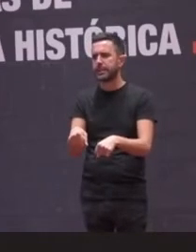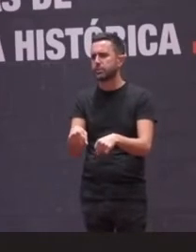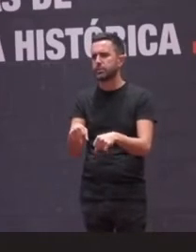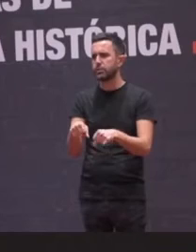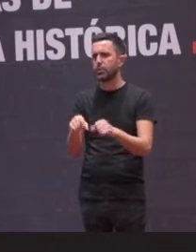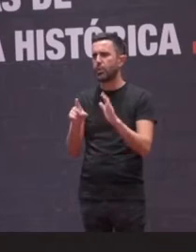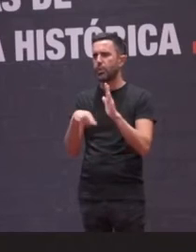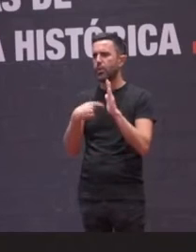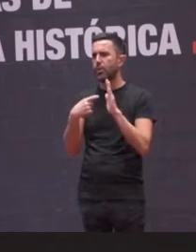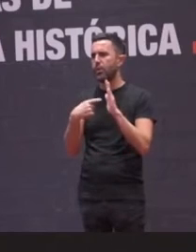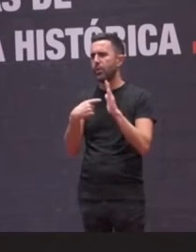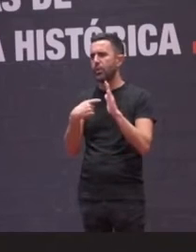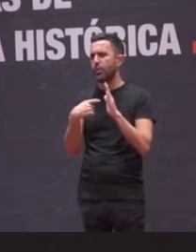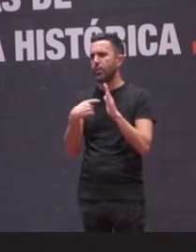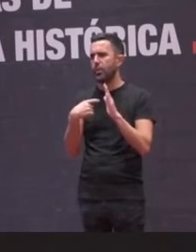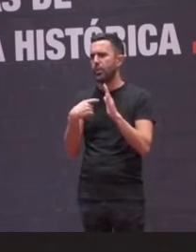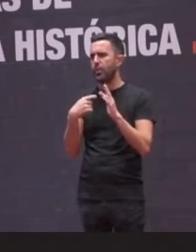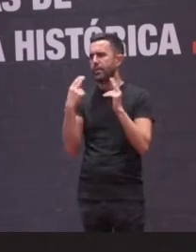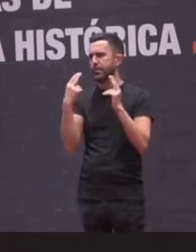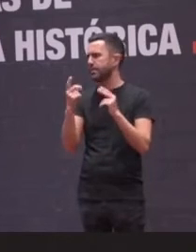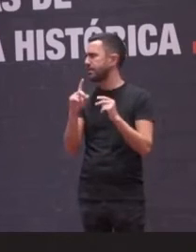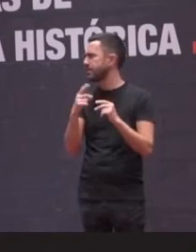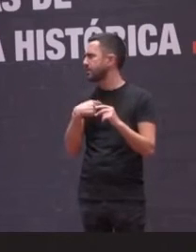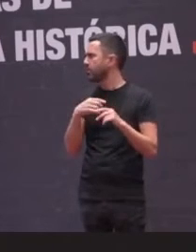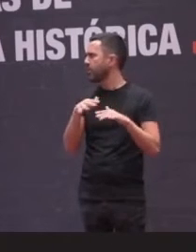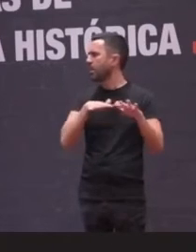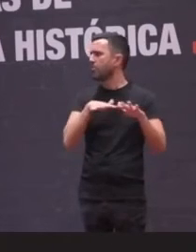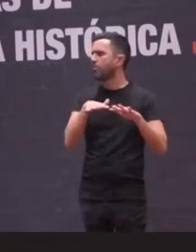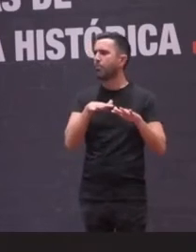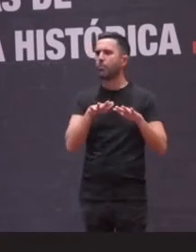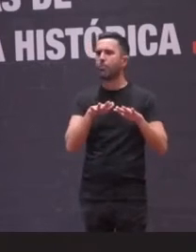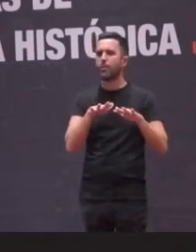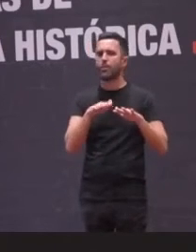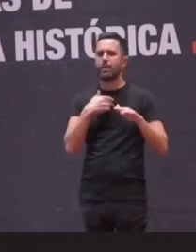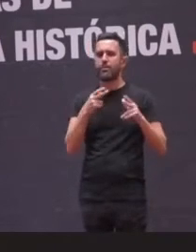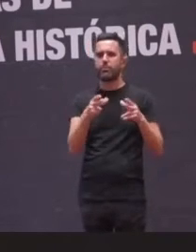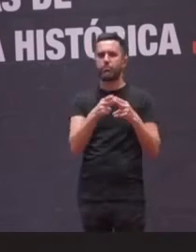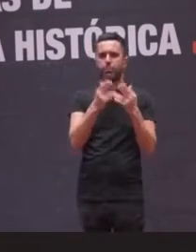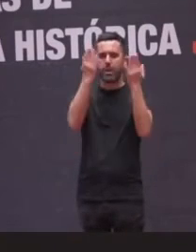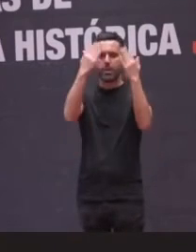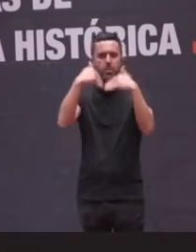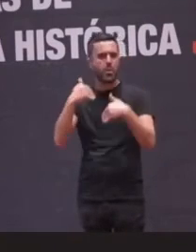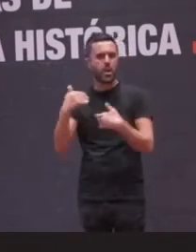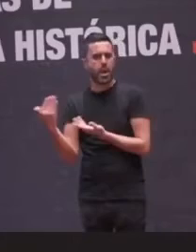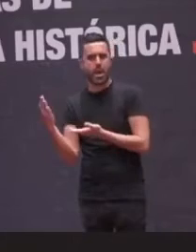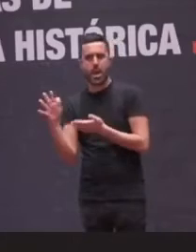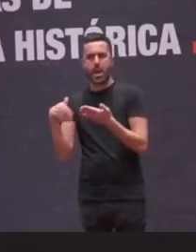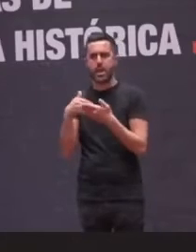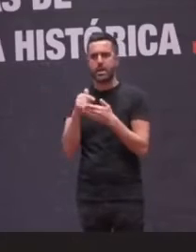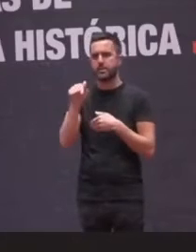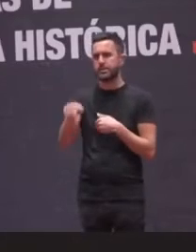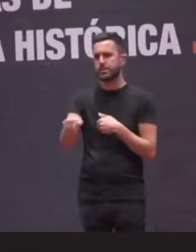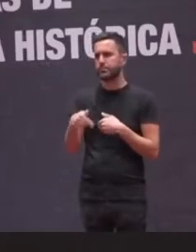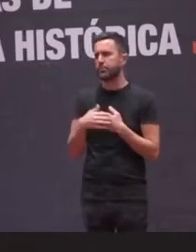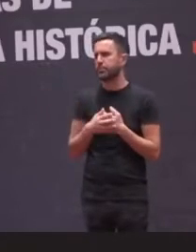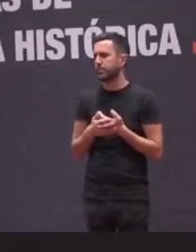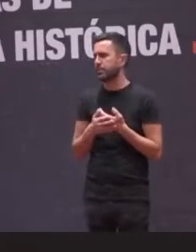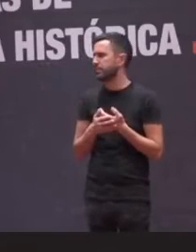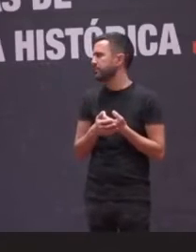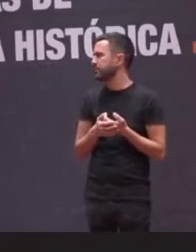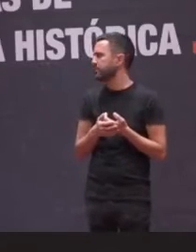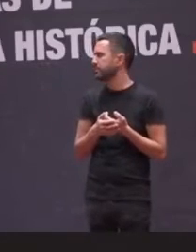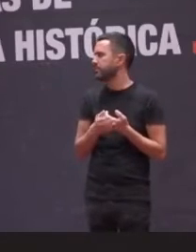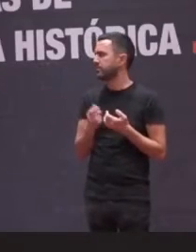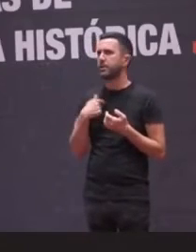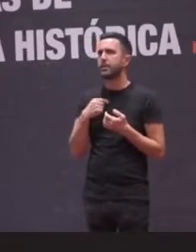Non houve mobilización social, non houve mobilización institucional hasta ese momento, non a houve. Pero o argumento máis importante, e miro agora